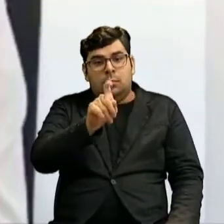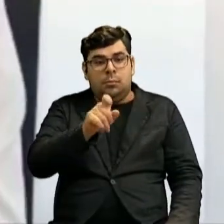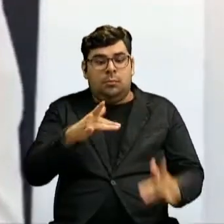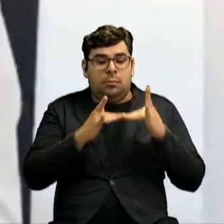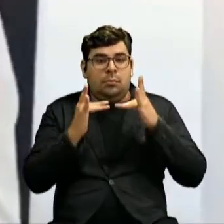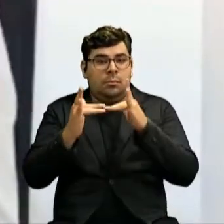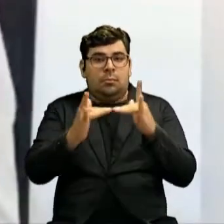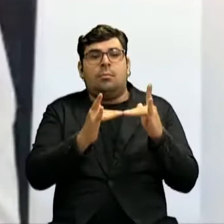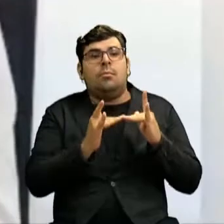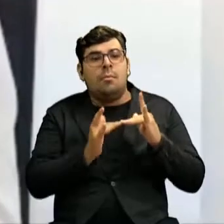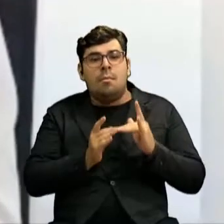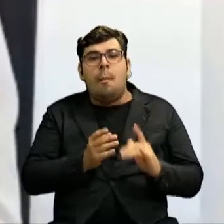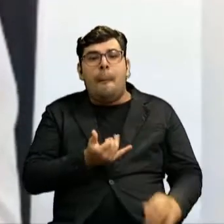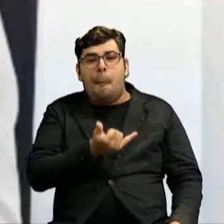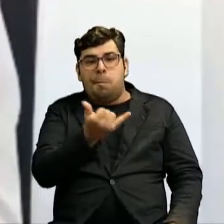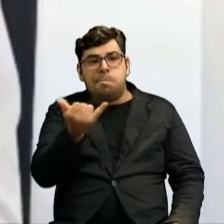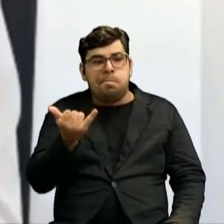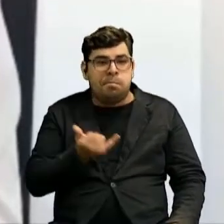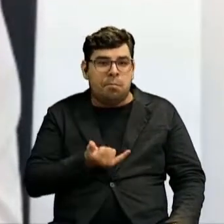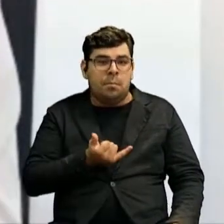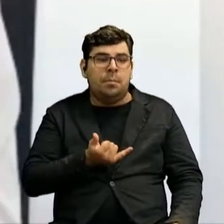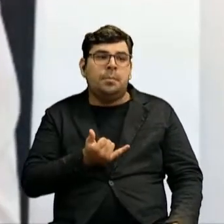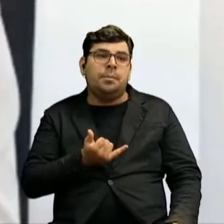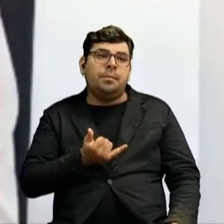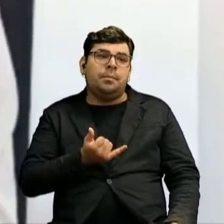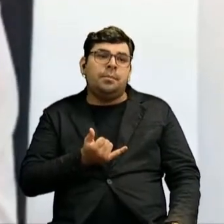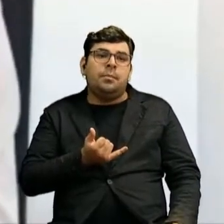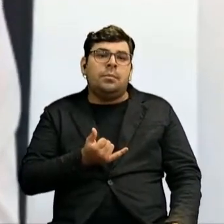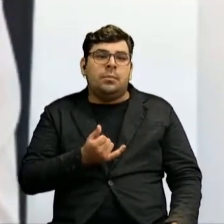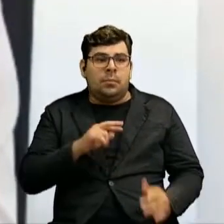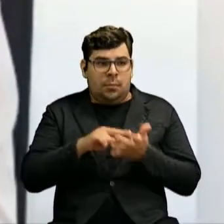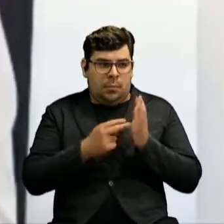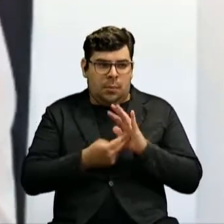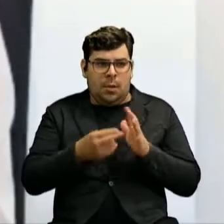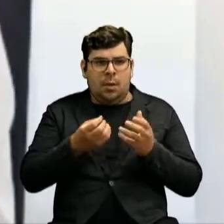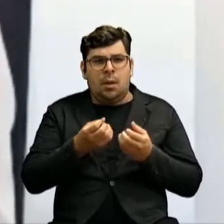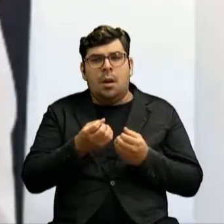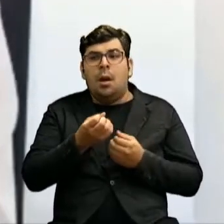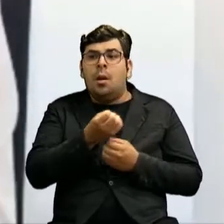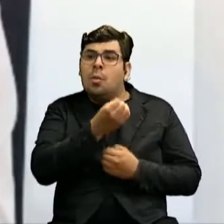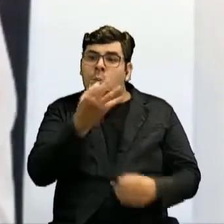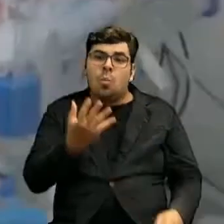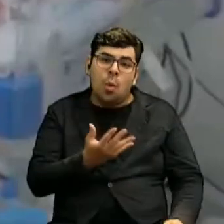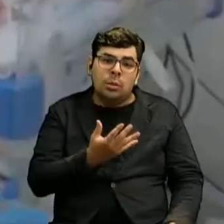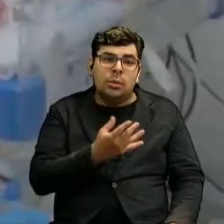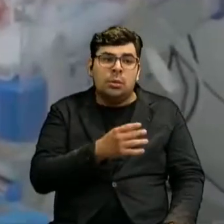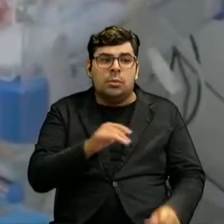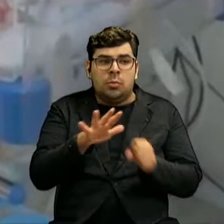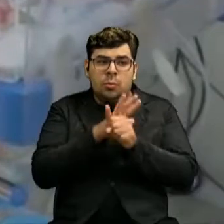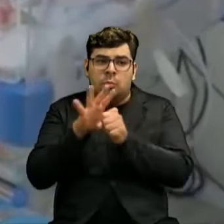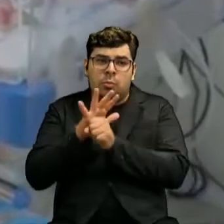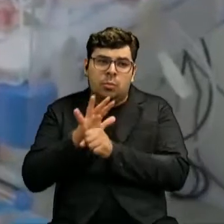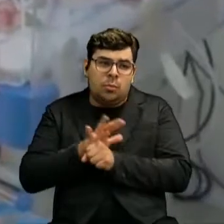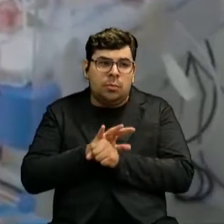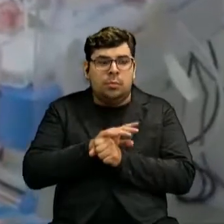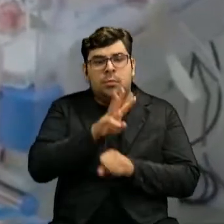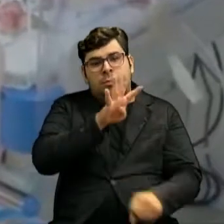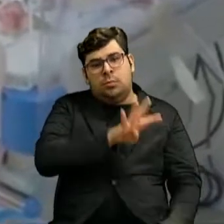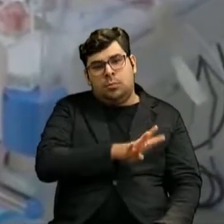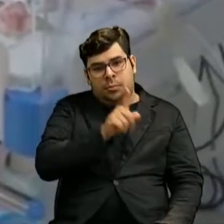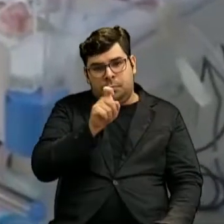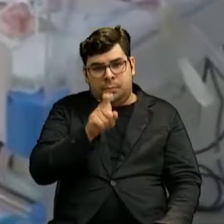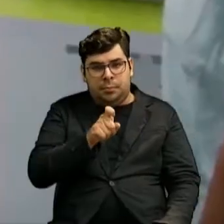intensivo ocupadas y una ocupación en nuestro distrito hoy, con datos desde el mediodía,